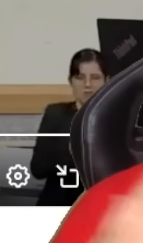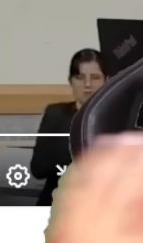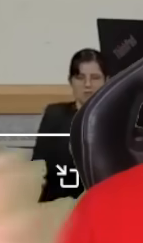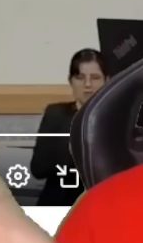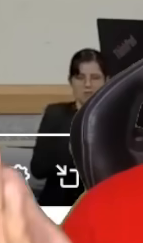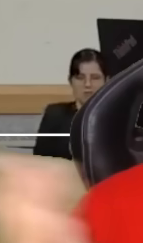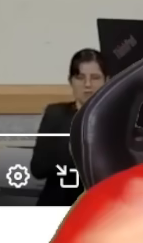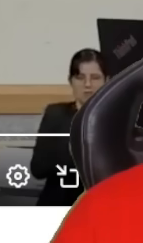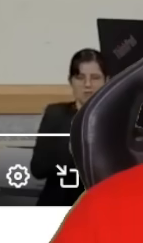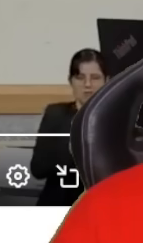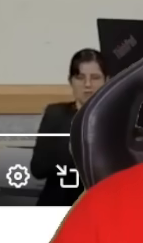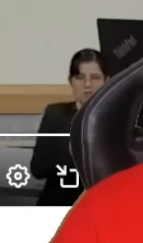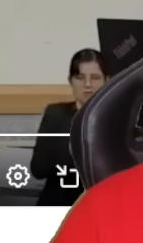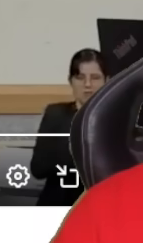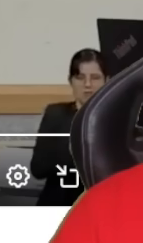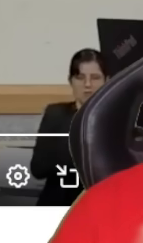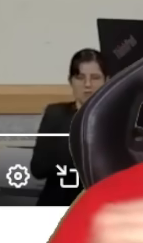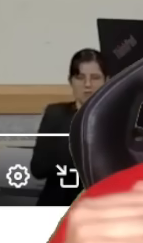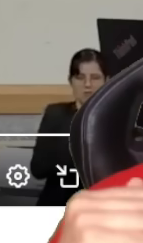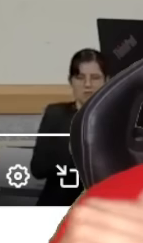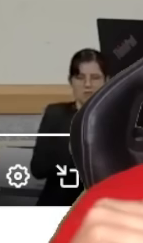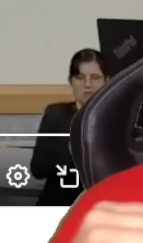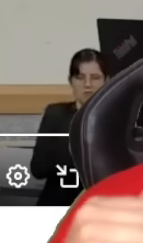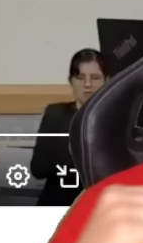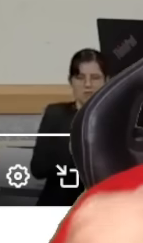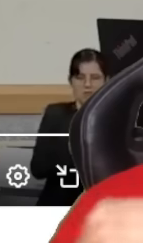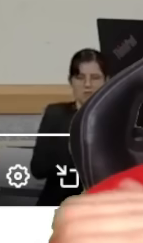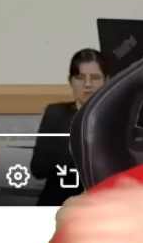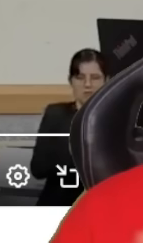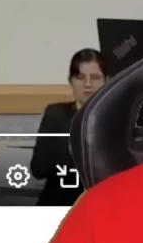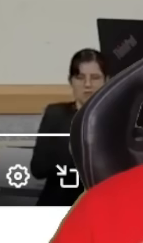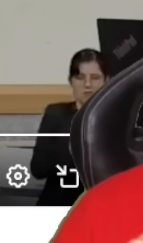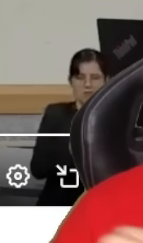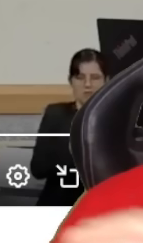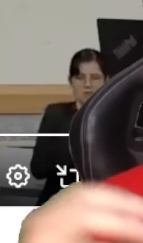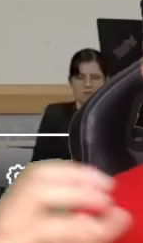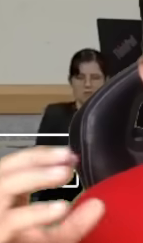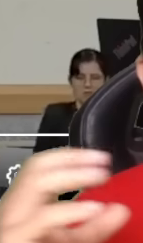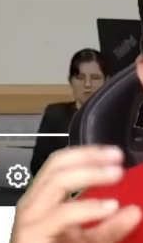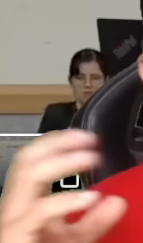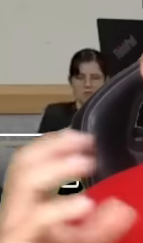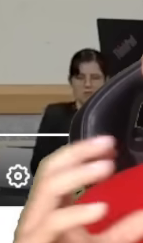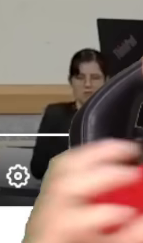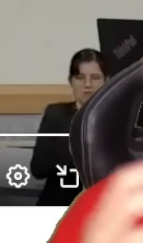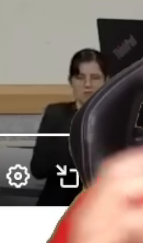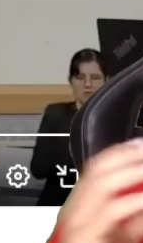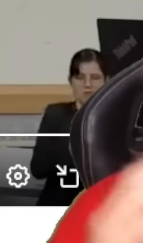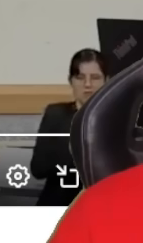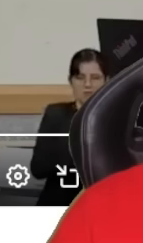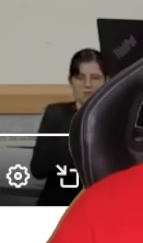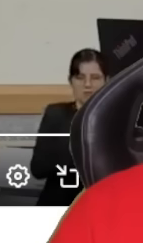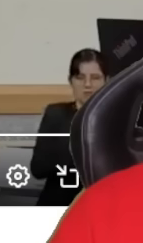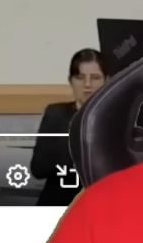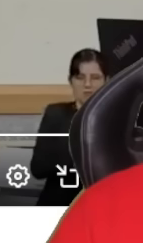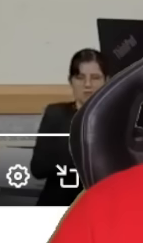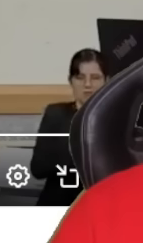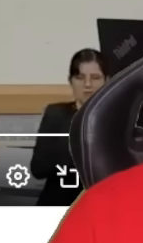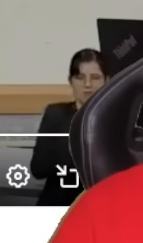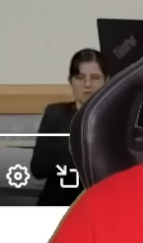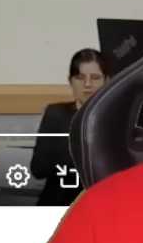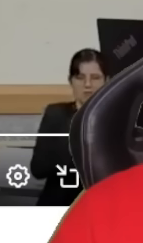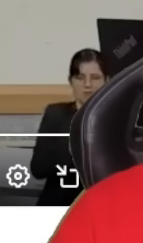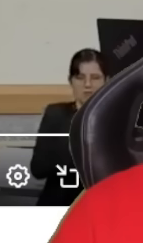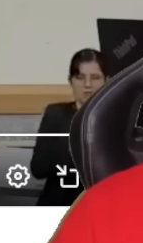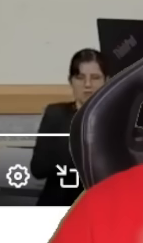sucia los Bots los trolls nada o sea están quieren desestabilizar el país hay eventos en muchos